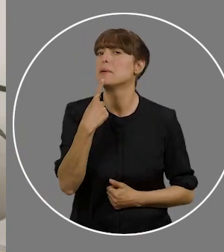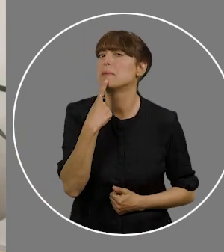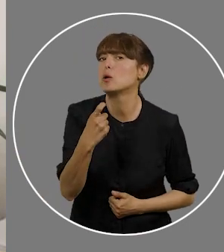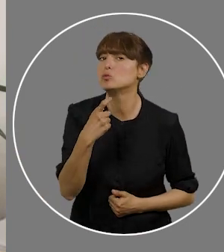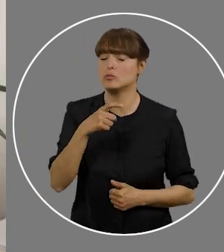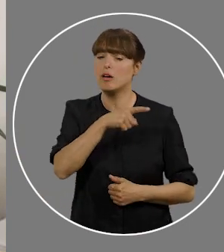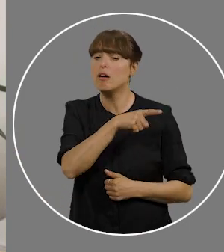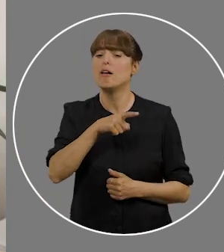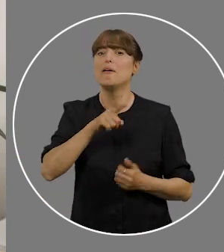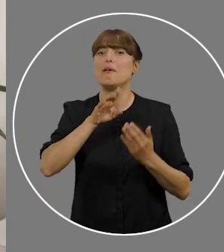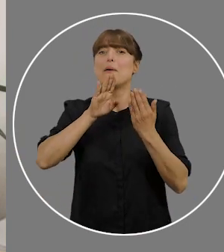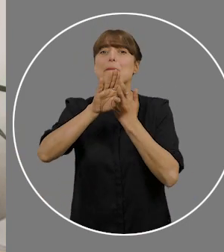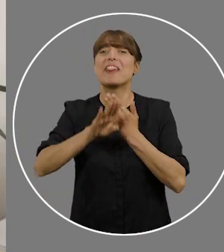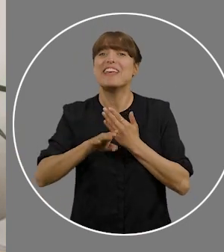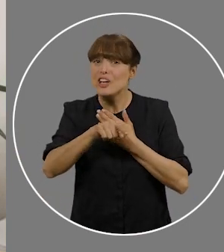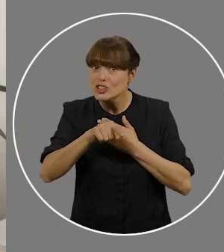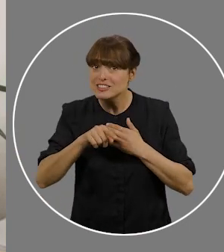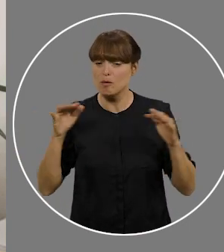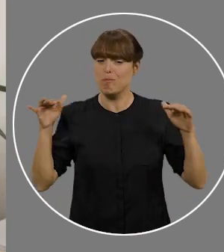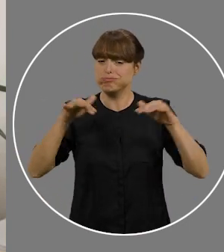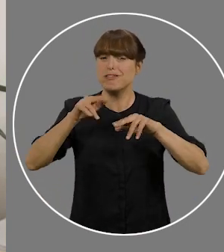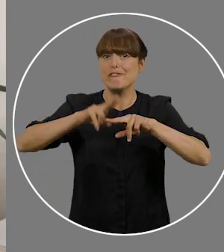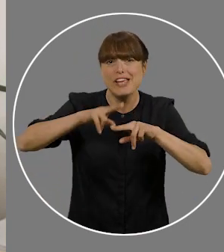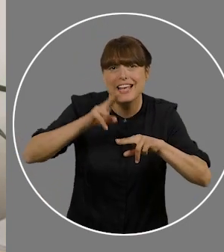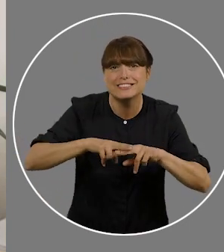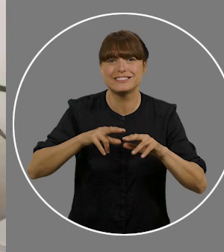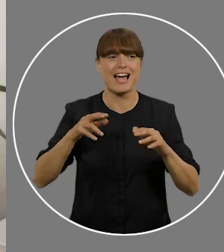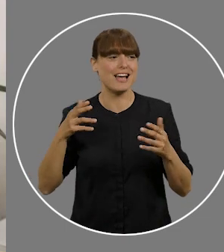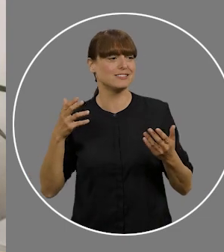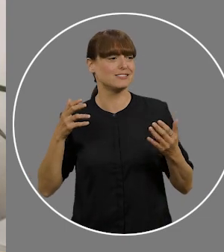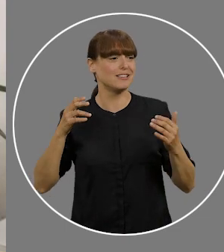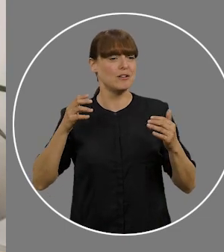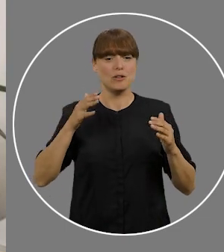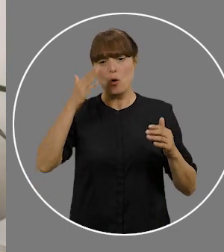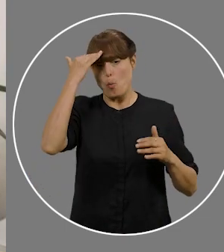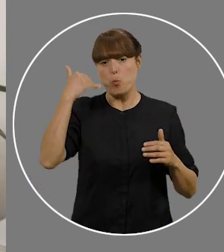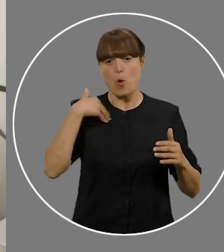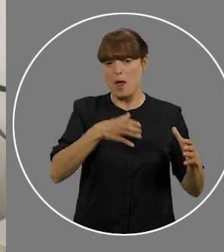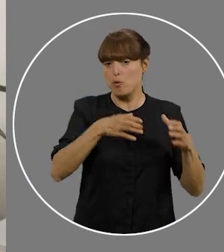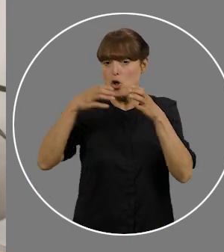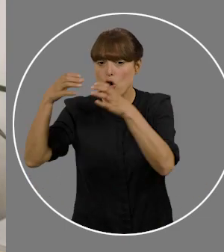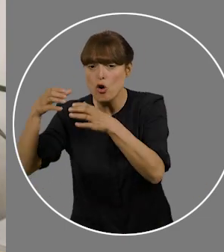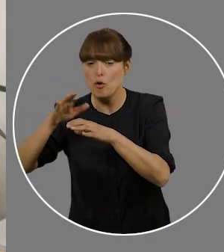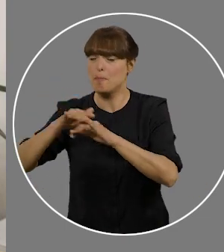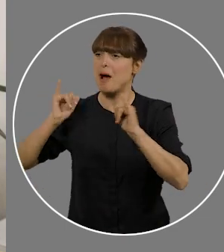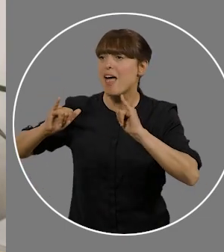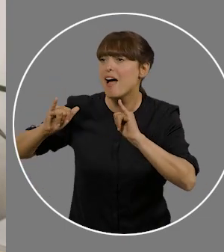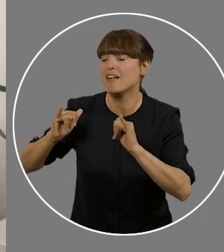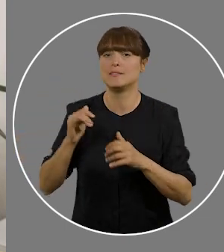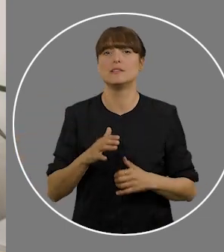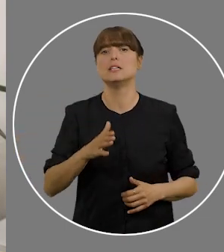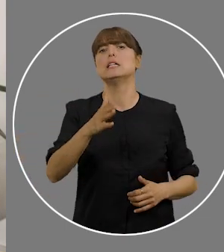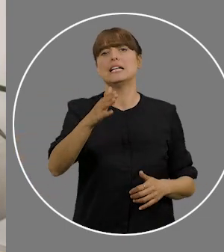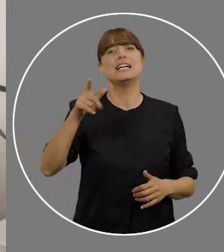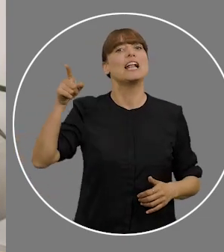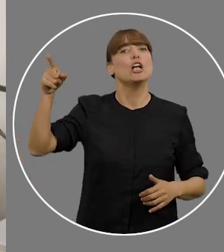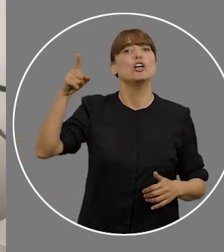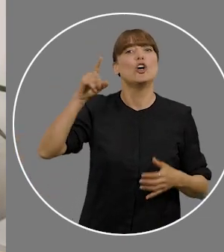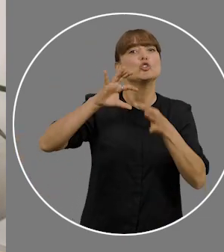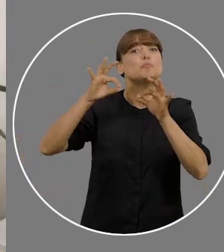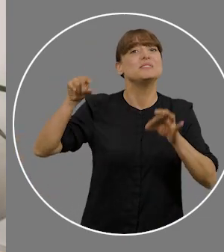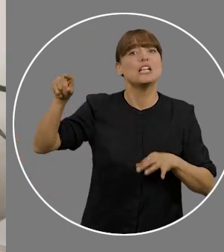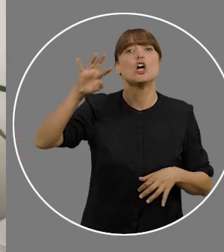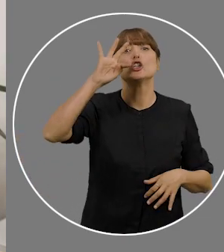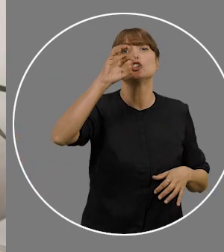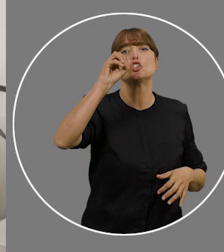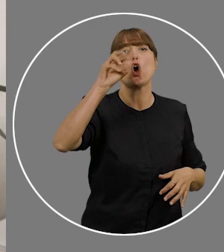¿Con los vecinos hacían algún tipo de actos, de fiestas, no, de relación social? No, ¿iban al pueblo juntos? No. Bueno, ahí a